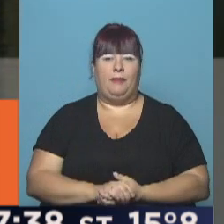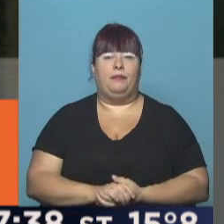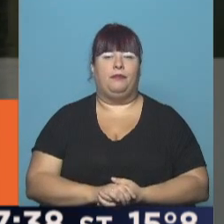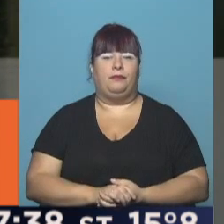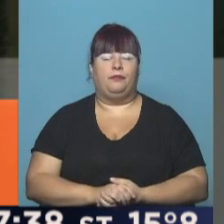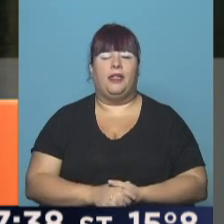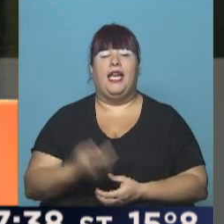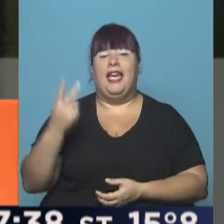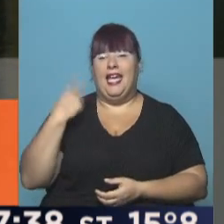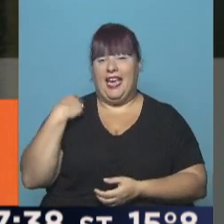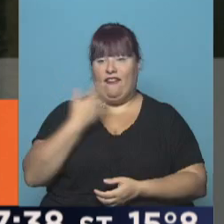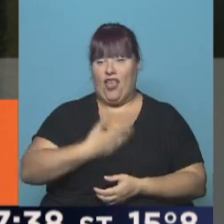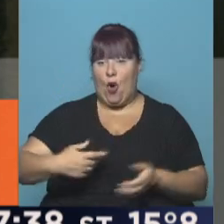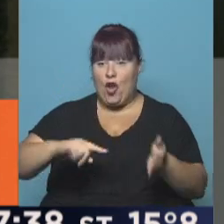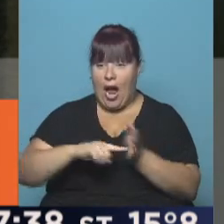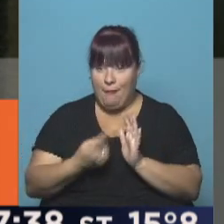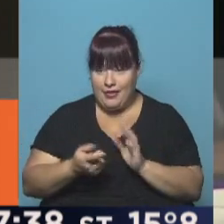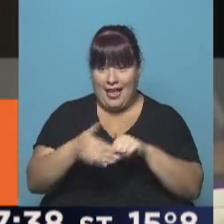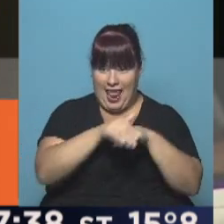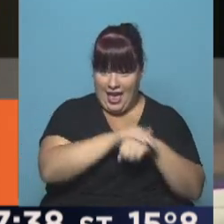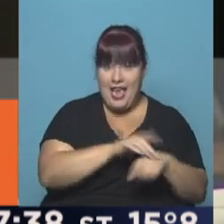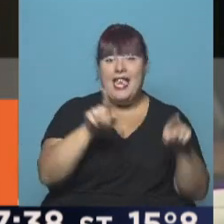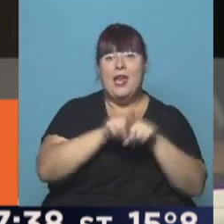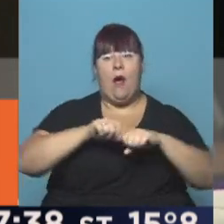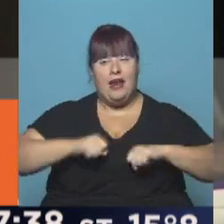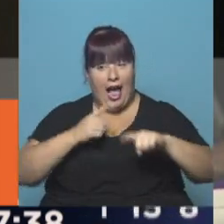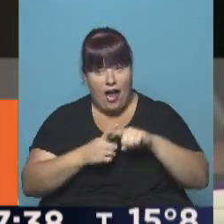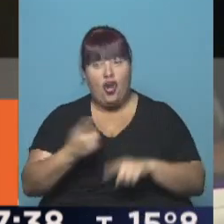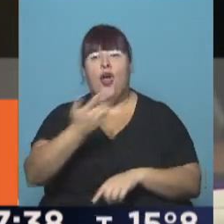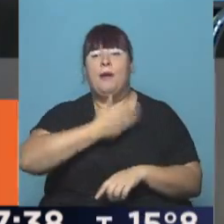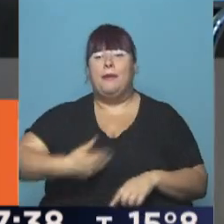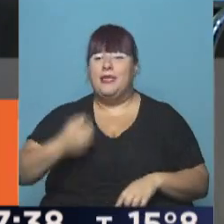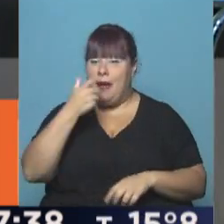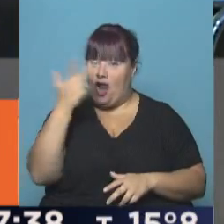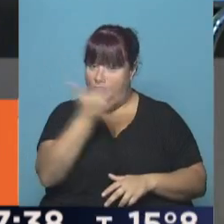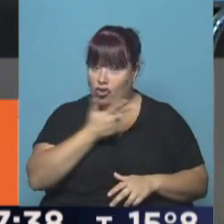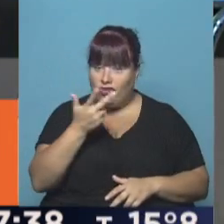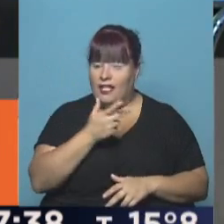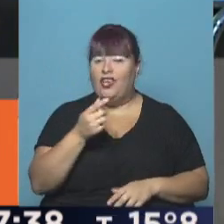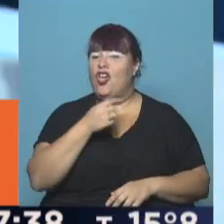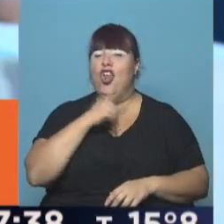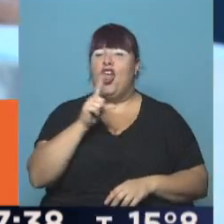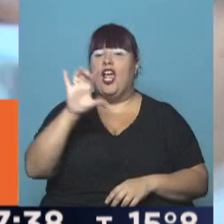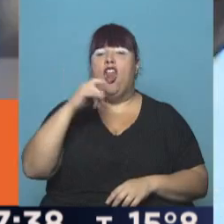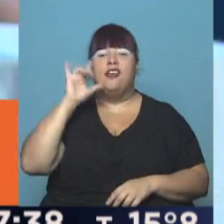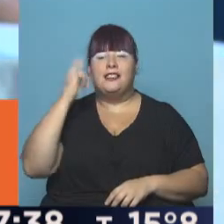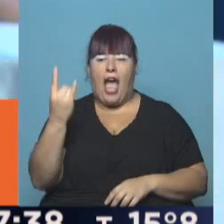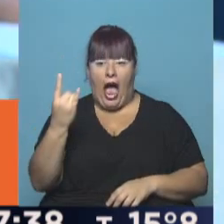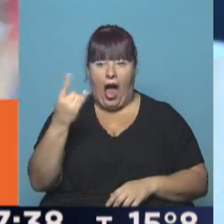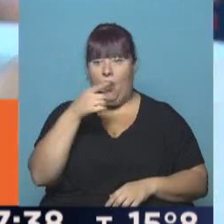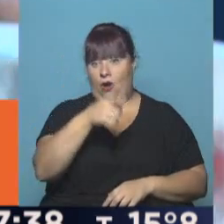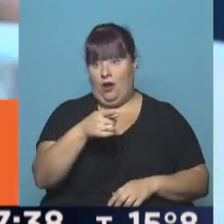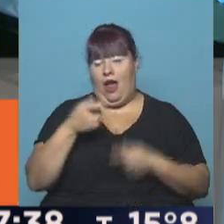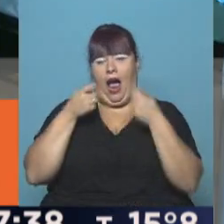el jefe de gobierno porteño al igual que carrió y el presidente macri no quieren que martín lousteau que